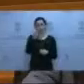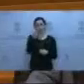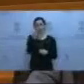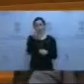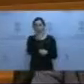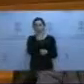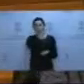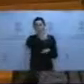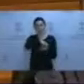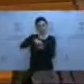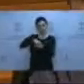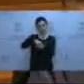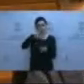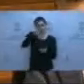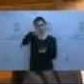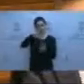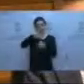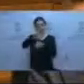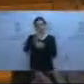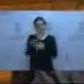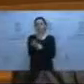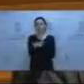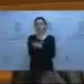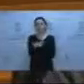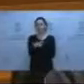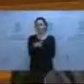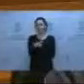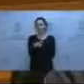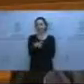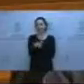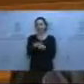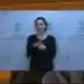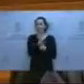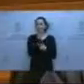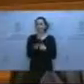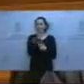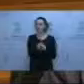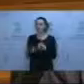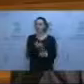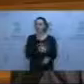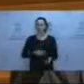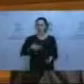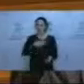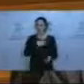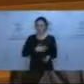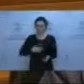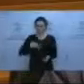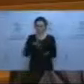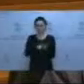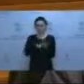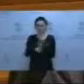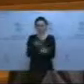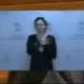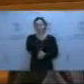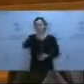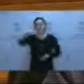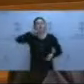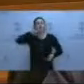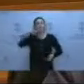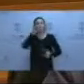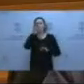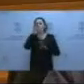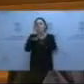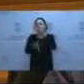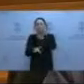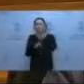van pasando los meses y van pasando las semanas, aquella amabilidad, aquella exquisitez, aquel lenguaje tan cuidado y aquellas promesas